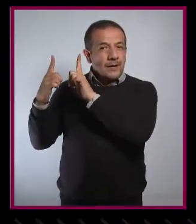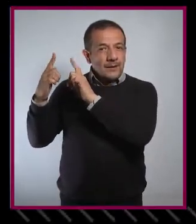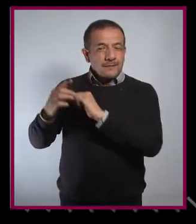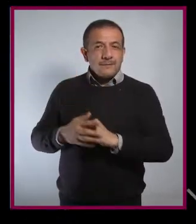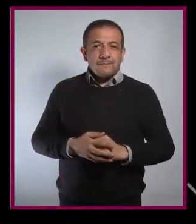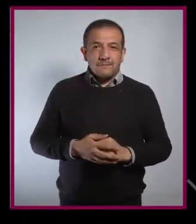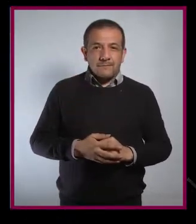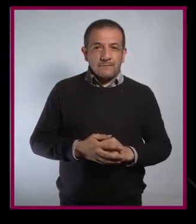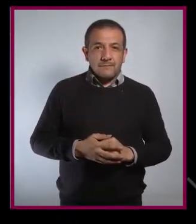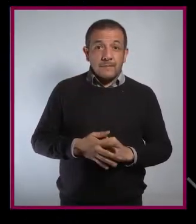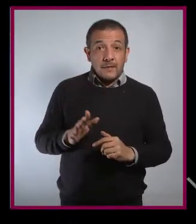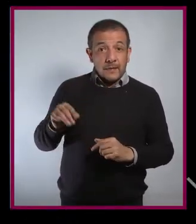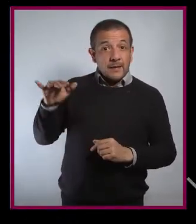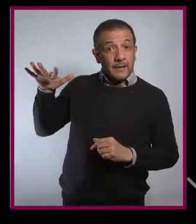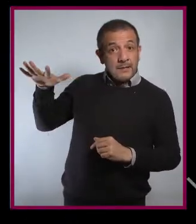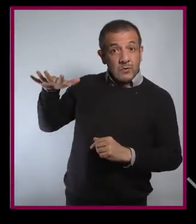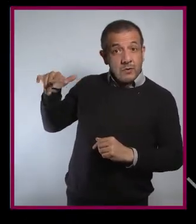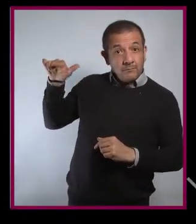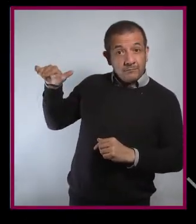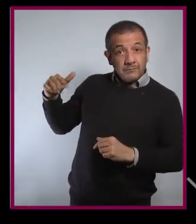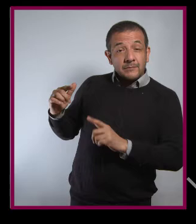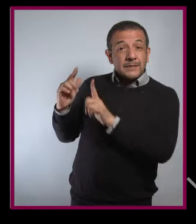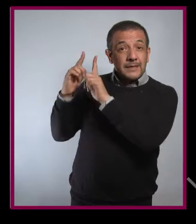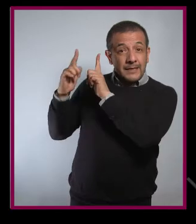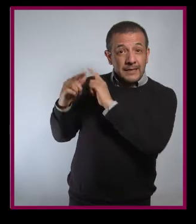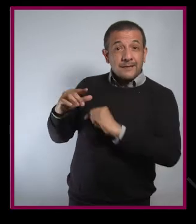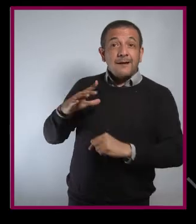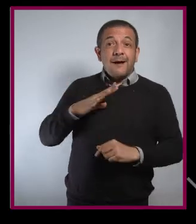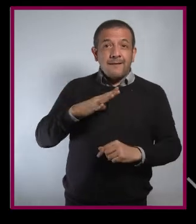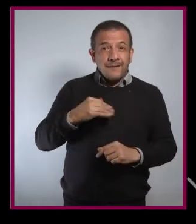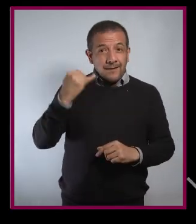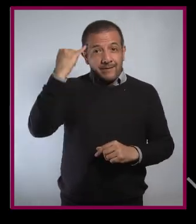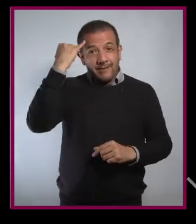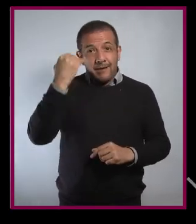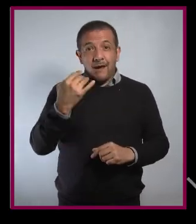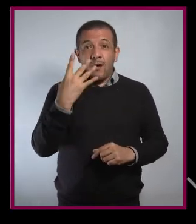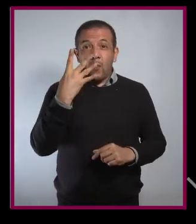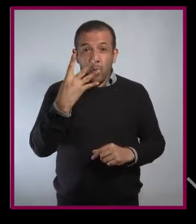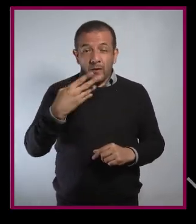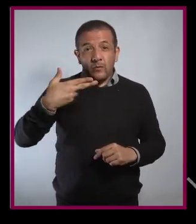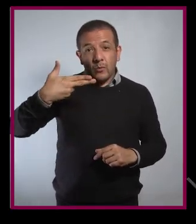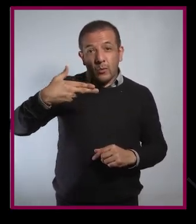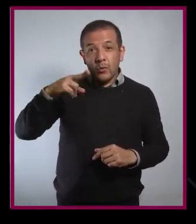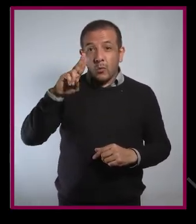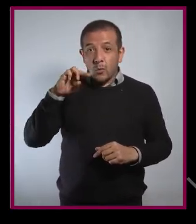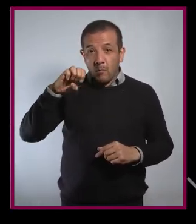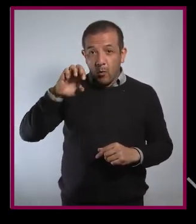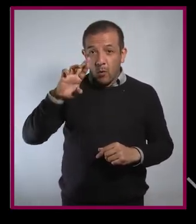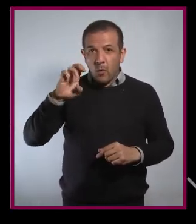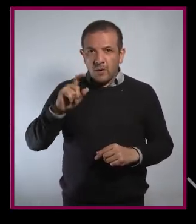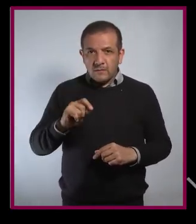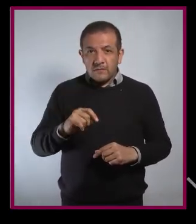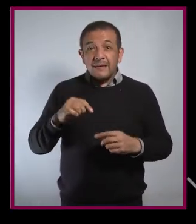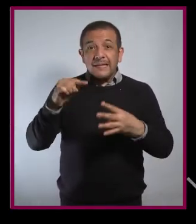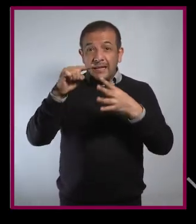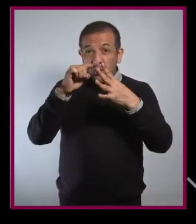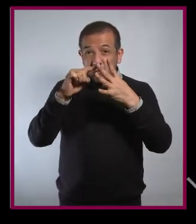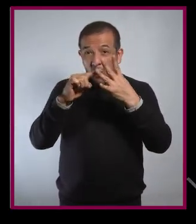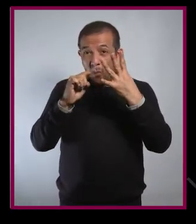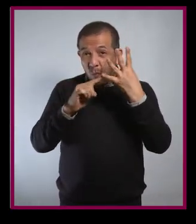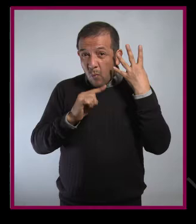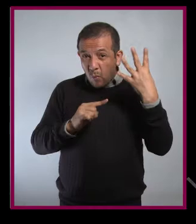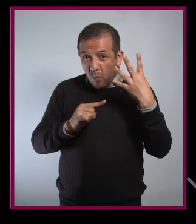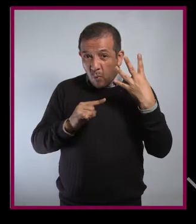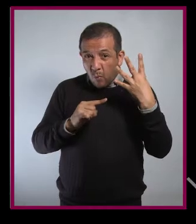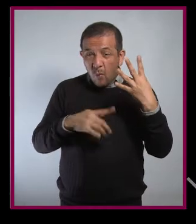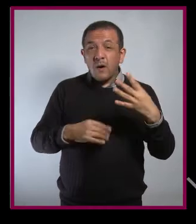Los griegos tenían la teoría de los 4 humores. Los humores se relacionaban al aspecto de